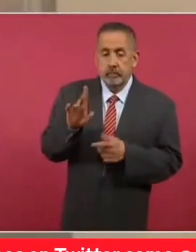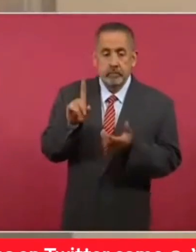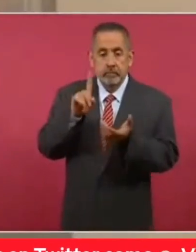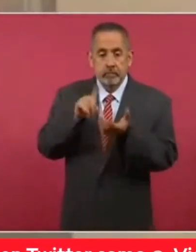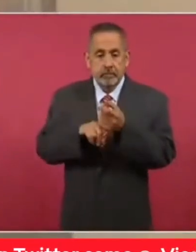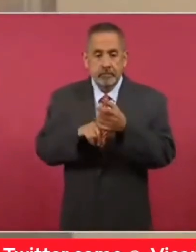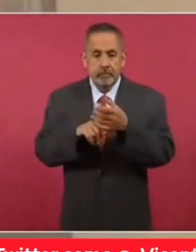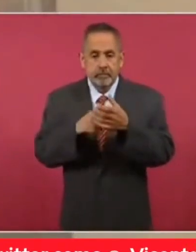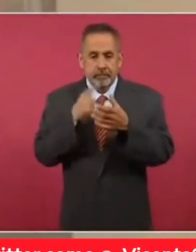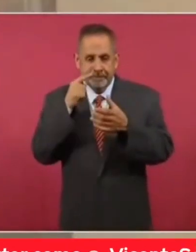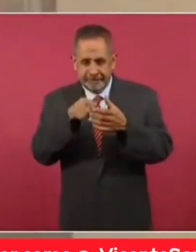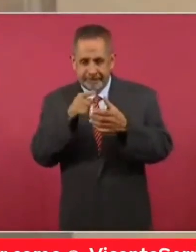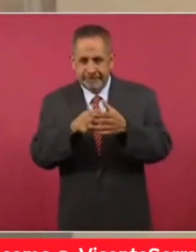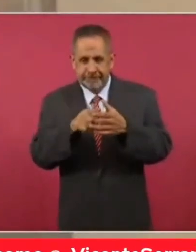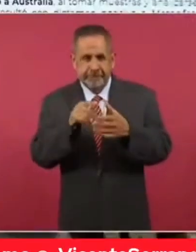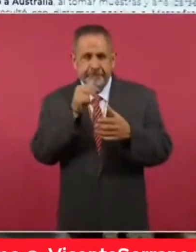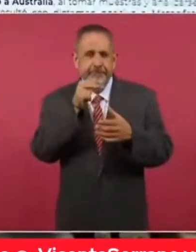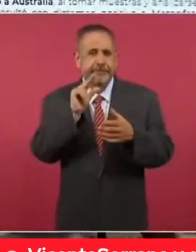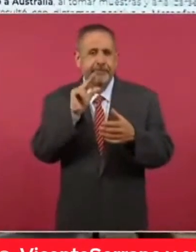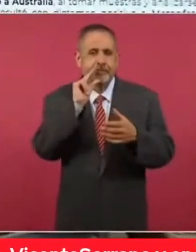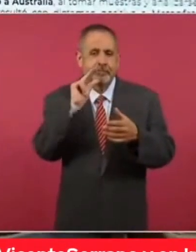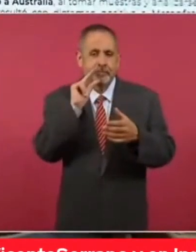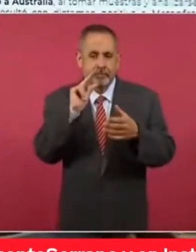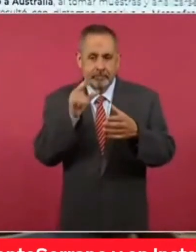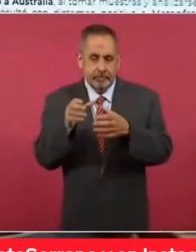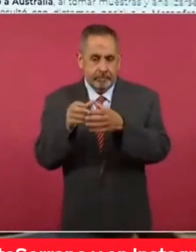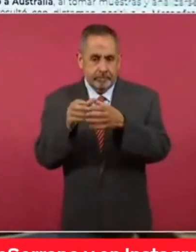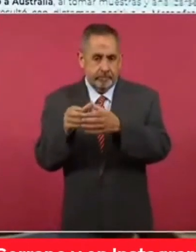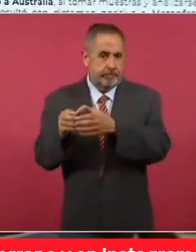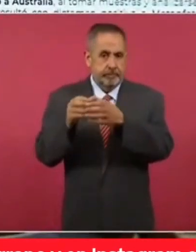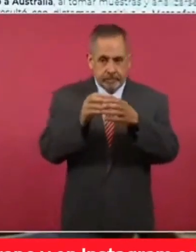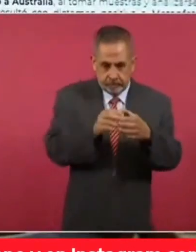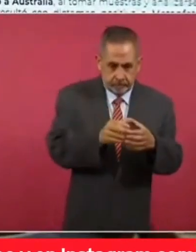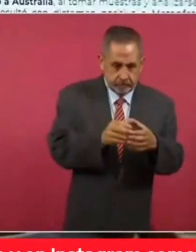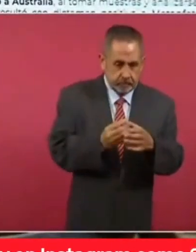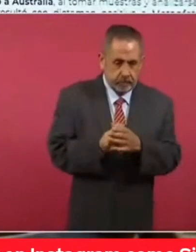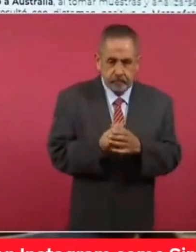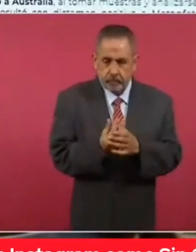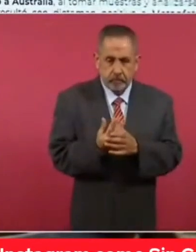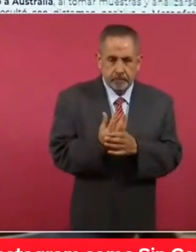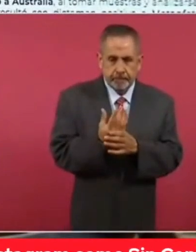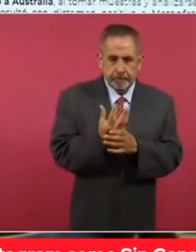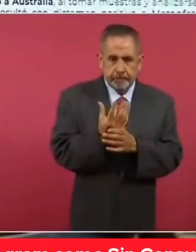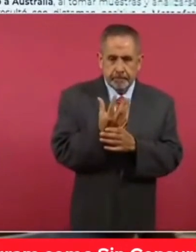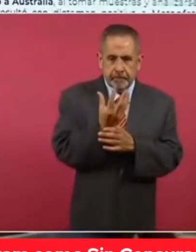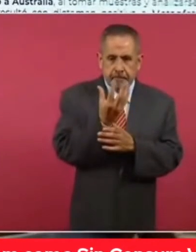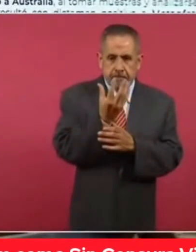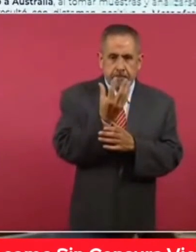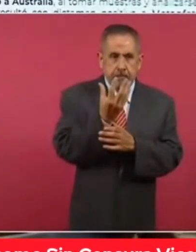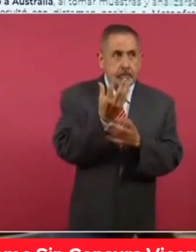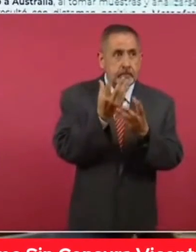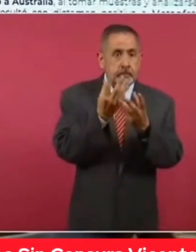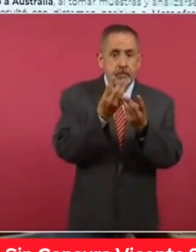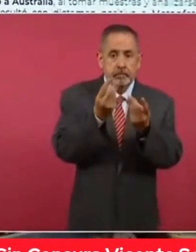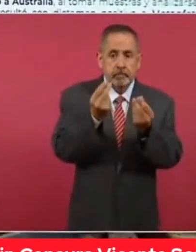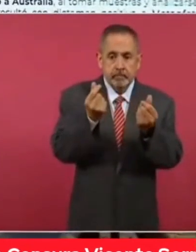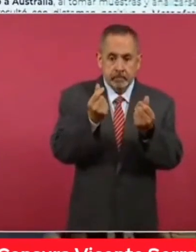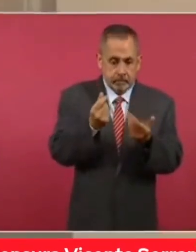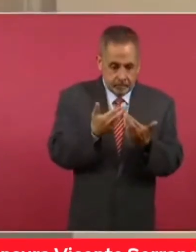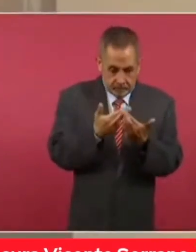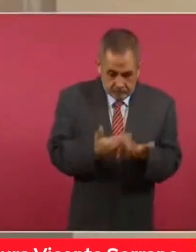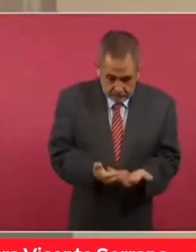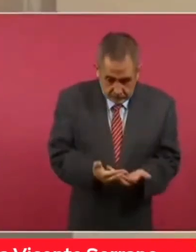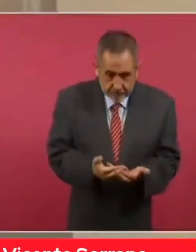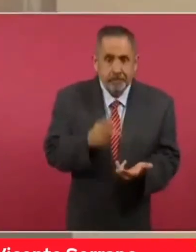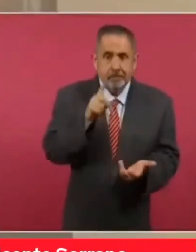hagan de cuenta este es el tequila a la hora de meterse al laboratorio Se evapora desaparece lo que es el alcohol y